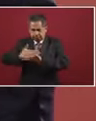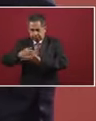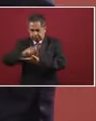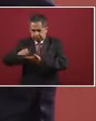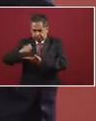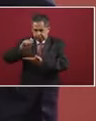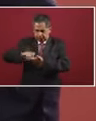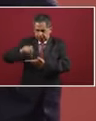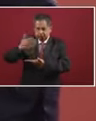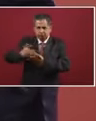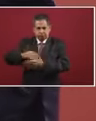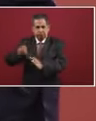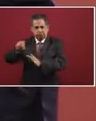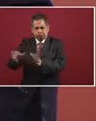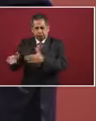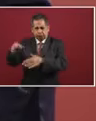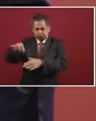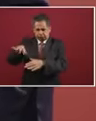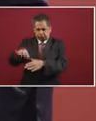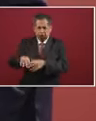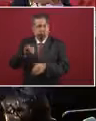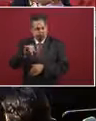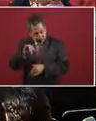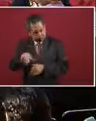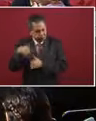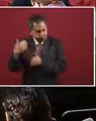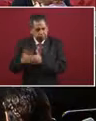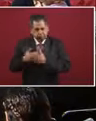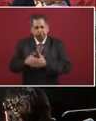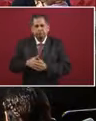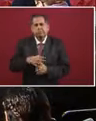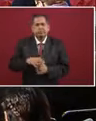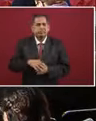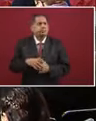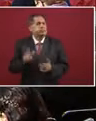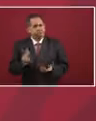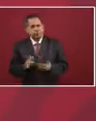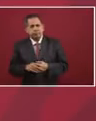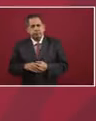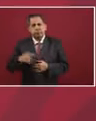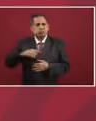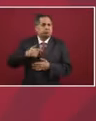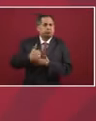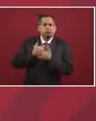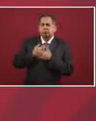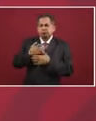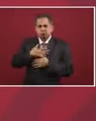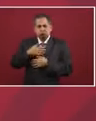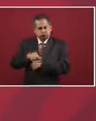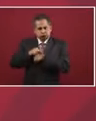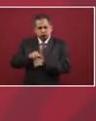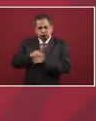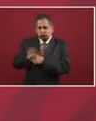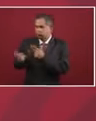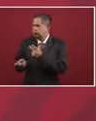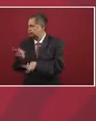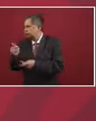directa, formalmente. Sin embargo, ayuda mucho que se